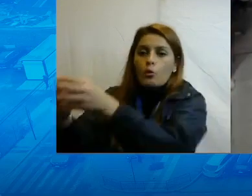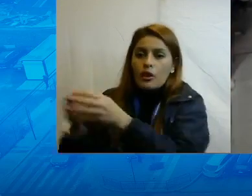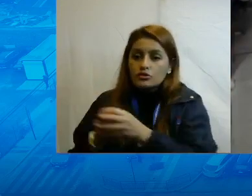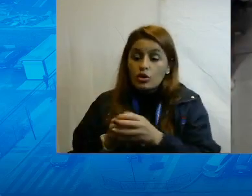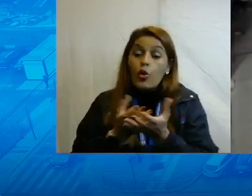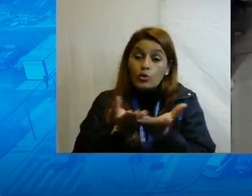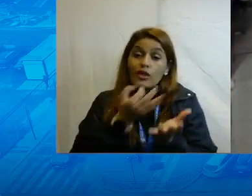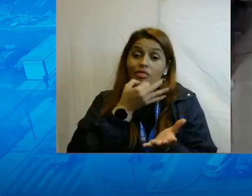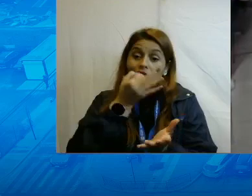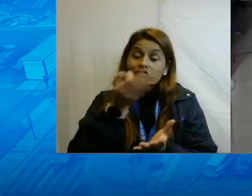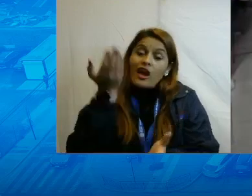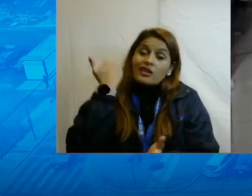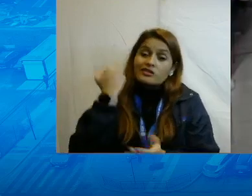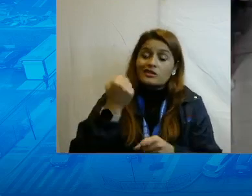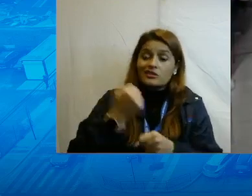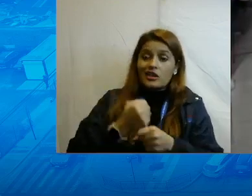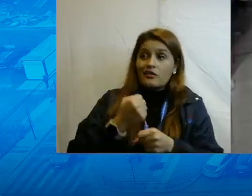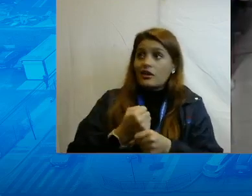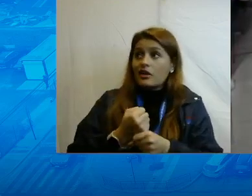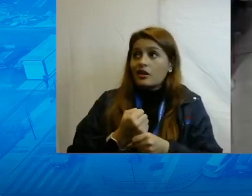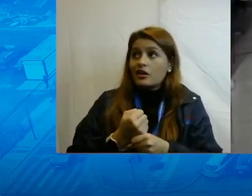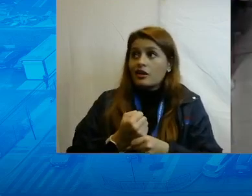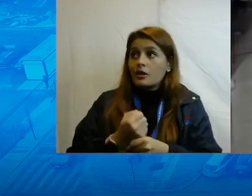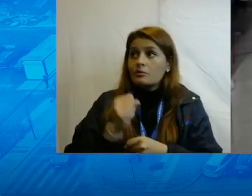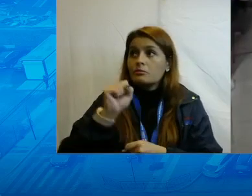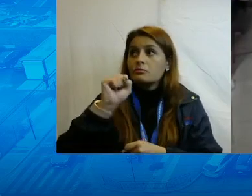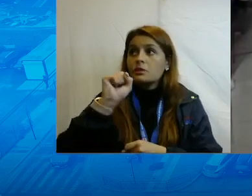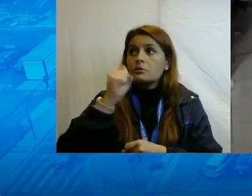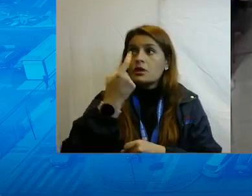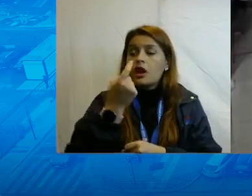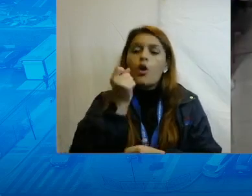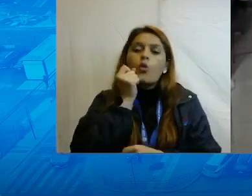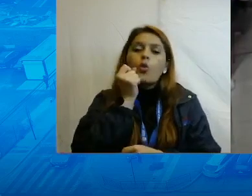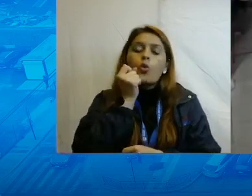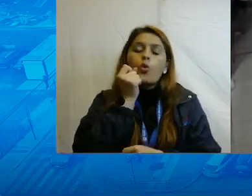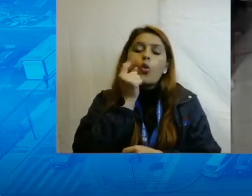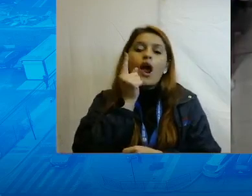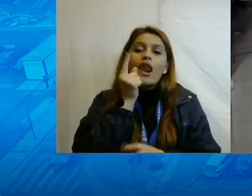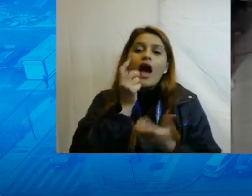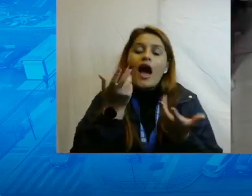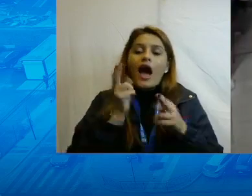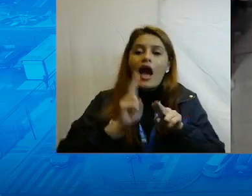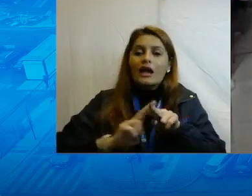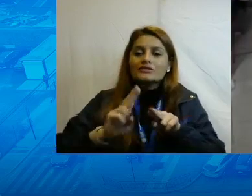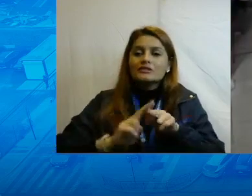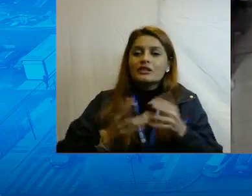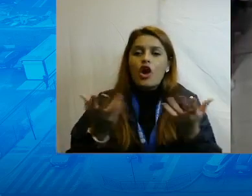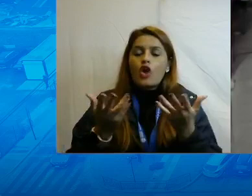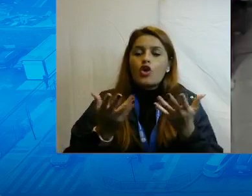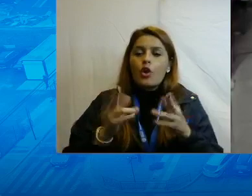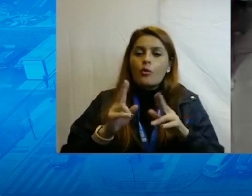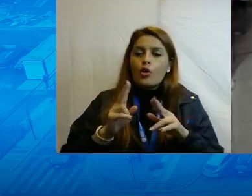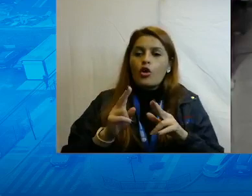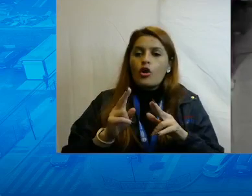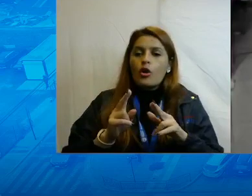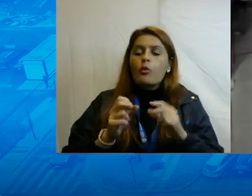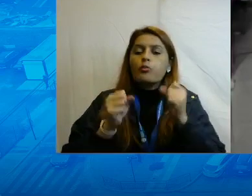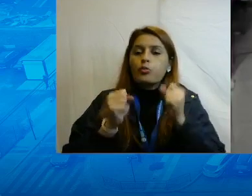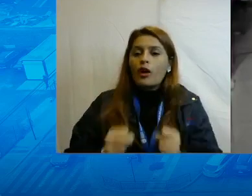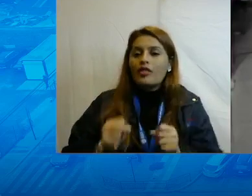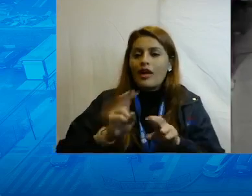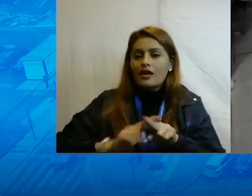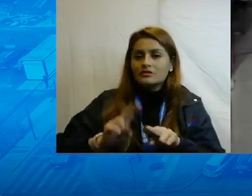bien dice, han trabajado con ustedes, saber también de primera fuente cuál es la impresión de cómo está funcionando el centro veterinario o cómo se podría mejorar, que ese es el